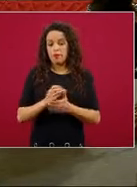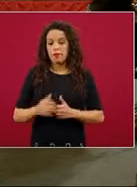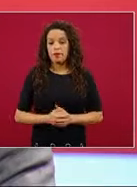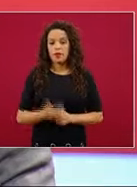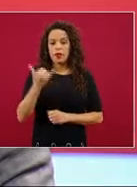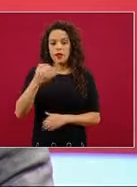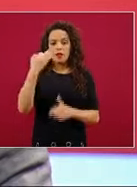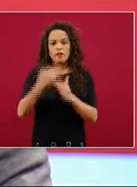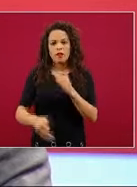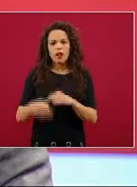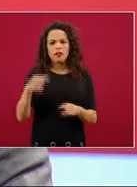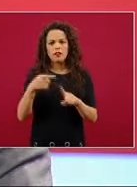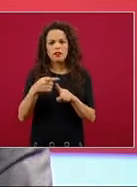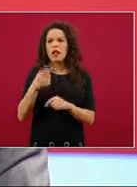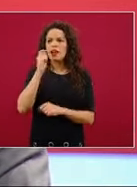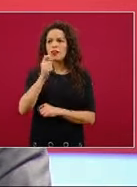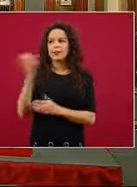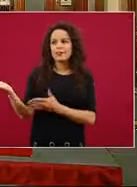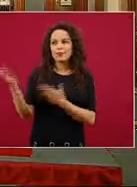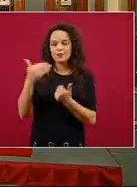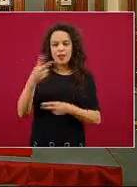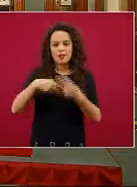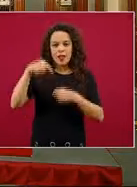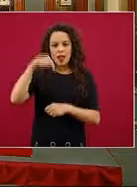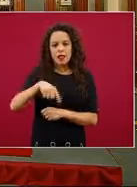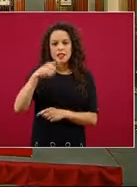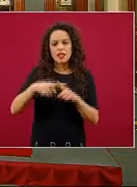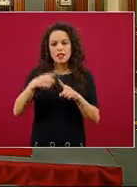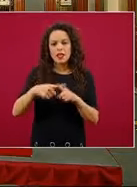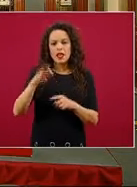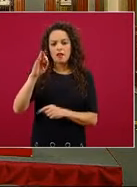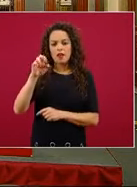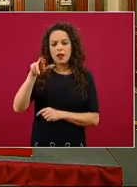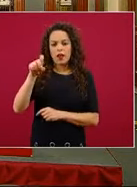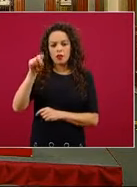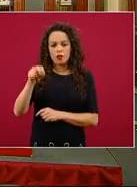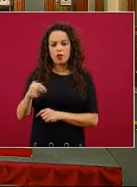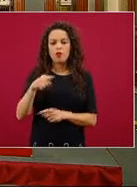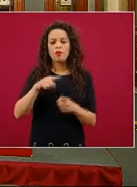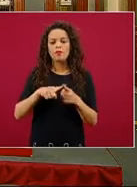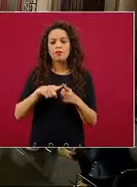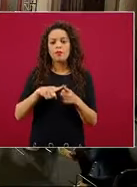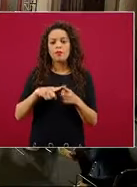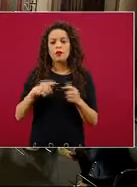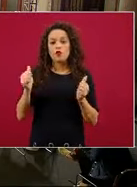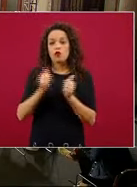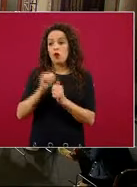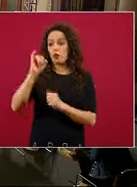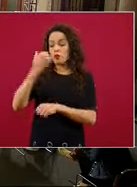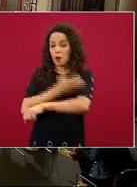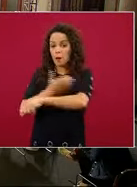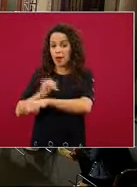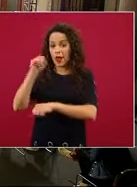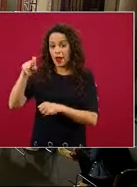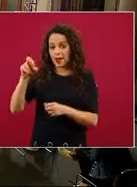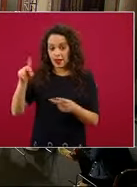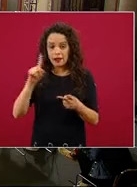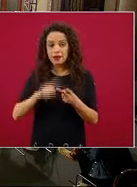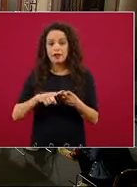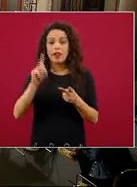Fernando Landeros y a los compañeros del INER y al DIF. Y vamos a abordar este tema de manera